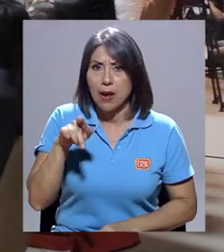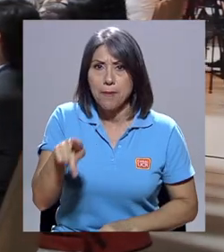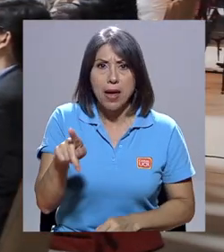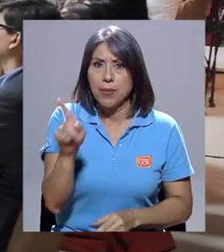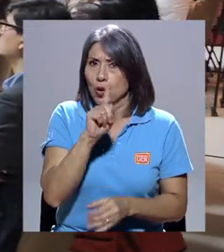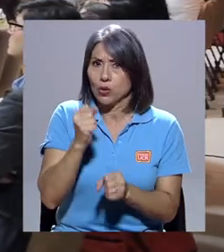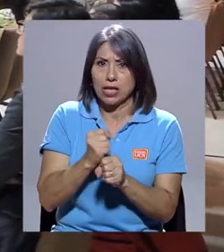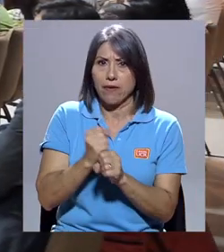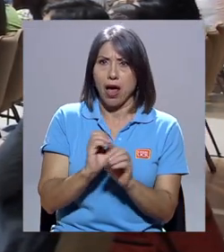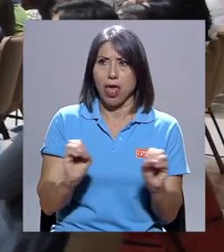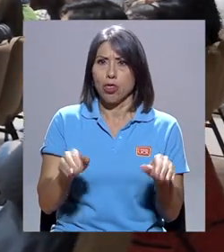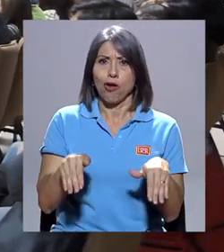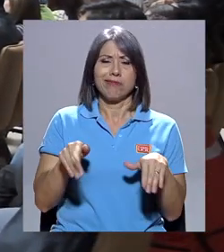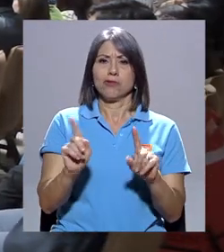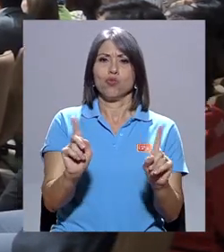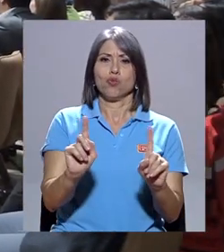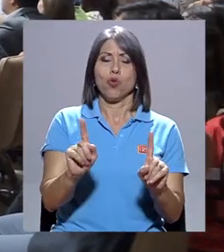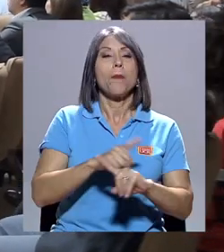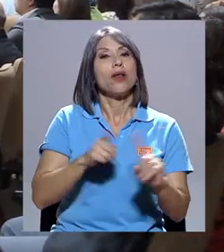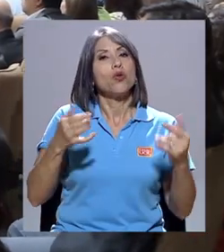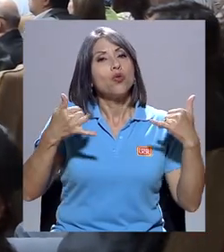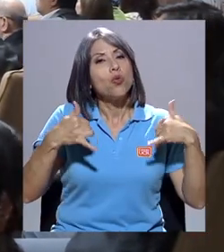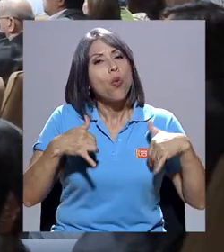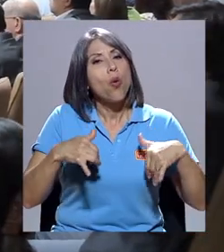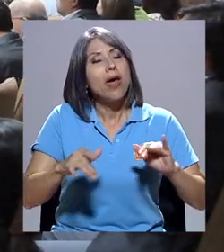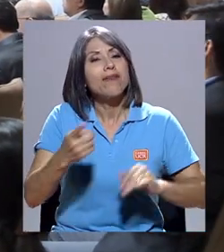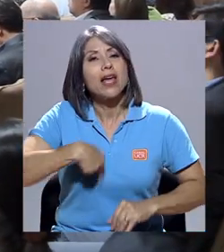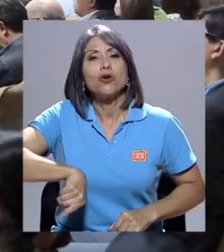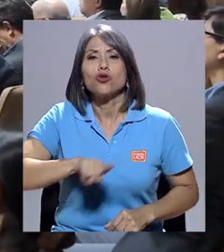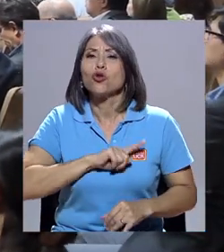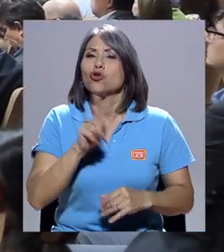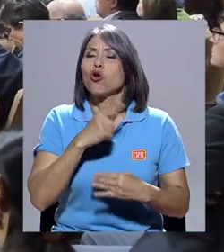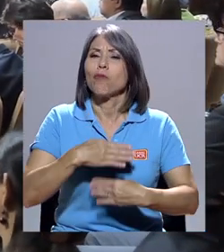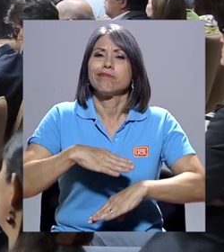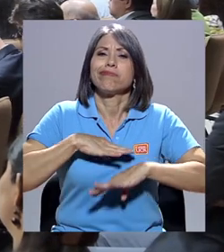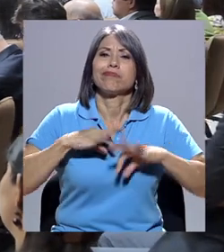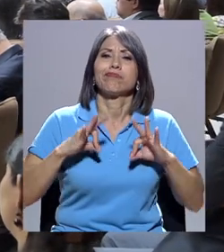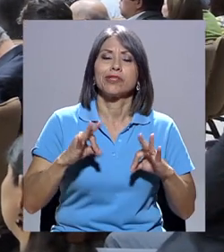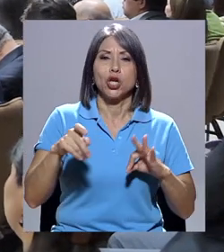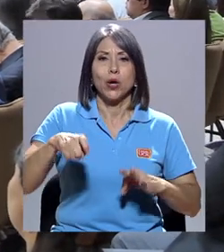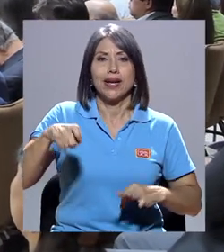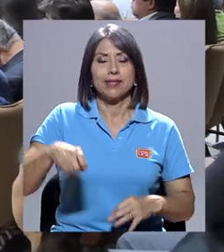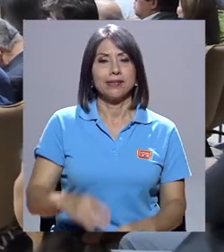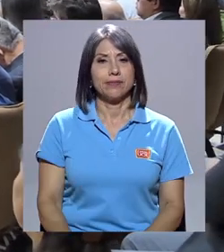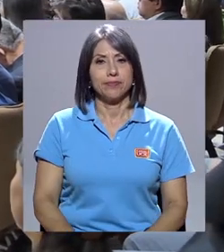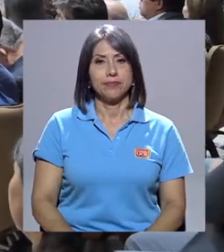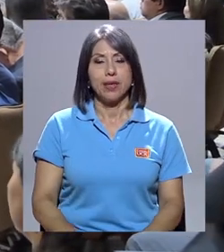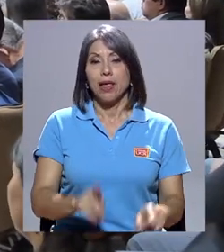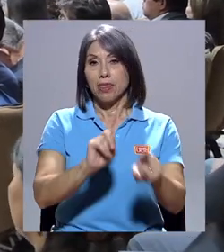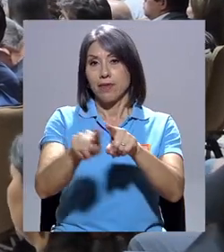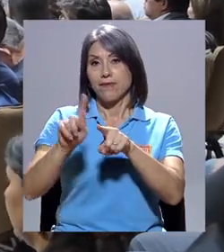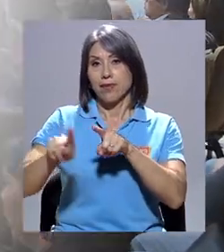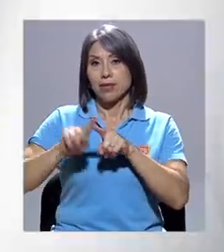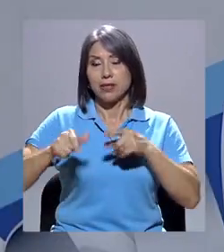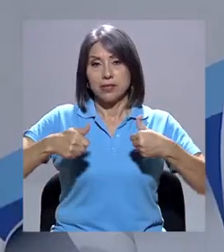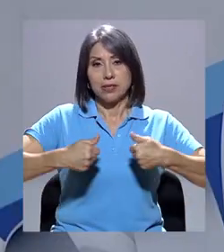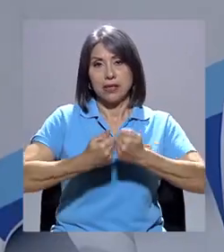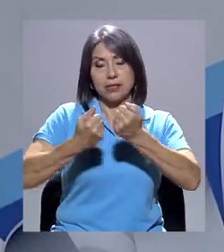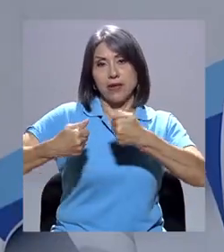esfuerzo sino al alcohol no hemos llegado a lo que necesitamos llegar en este momento dentro de los diferentes desafíos